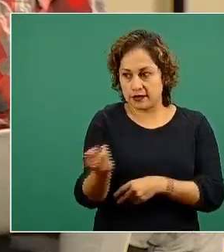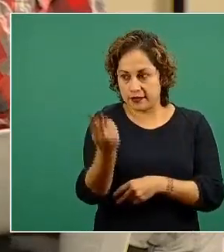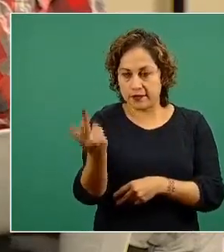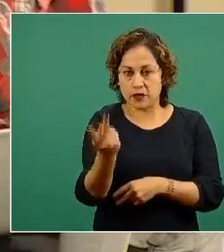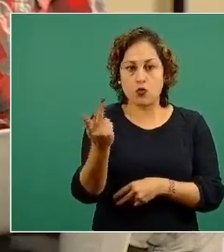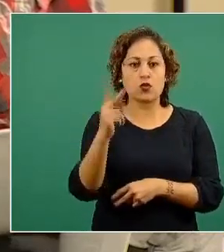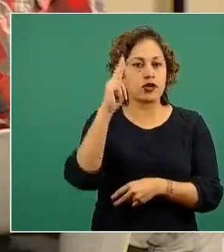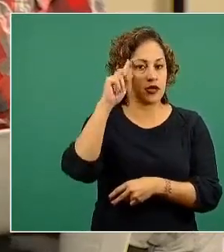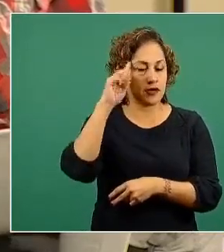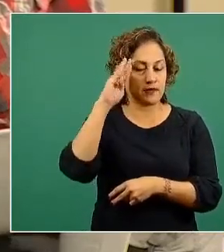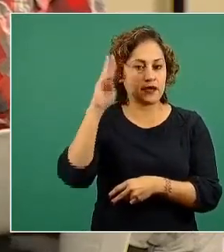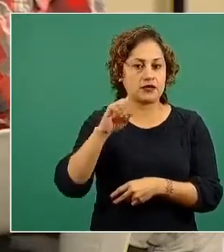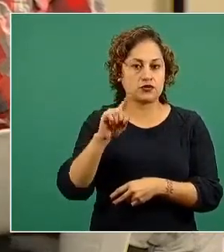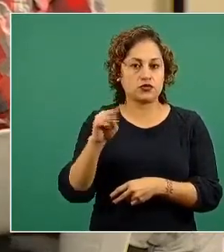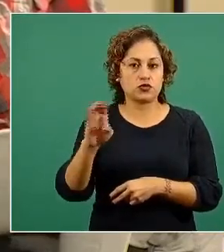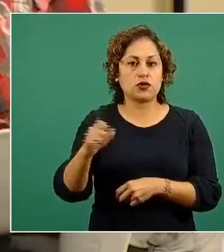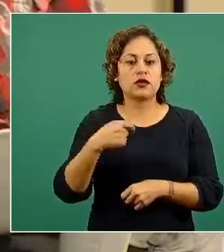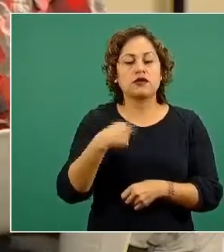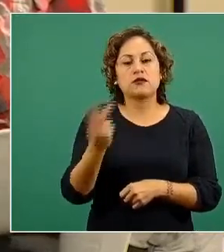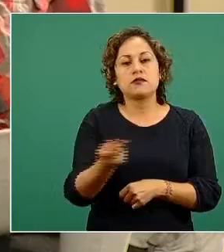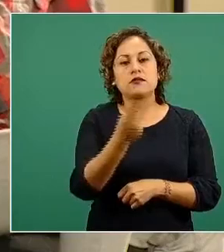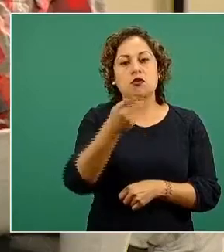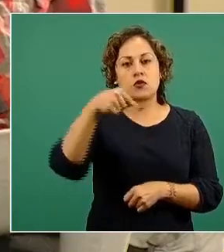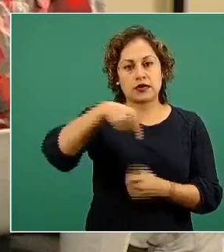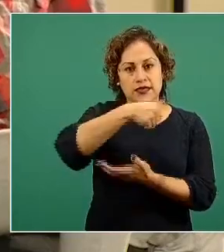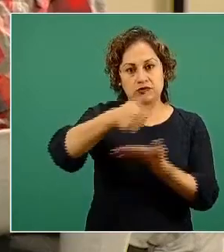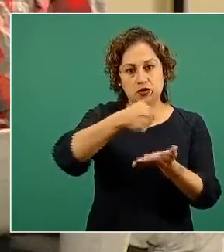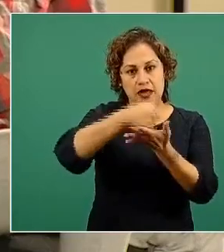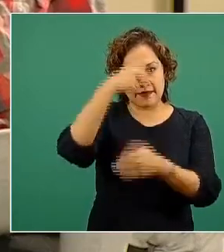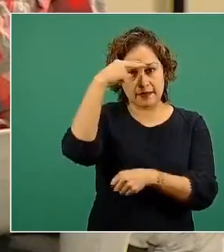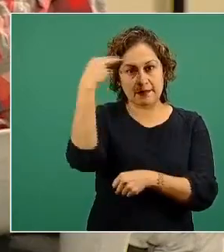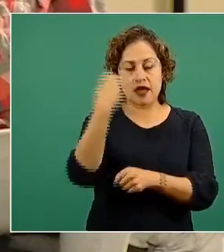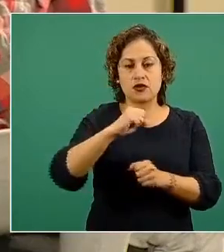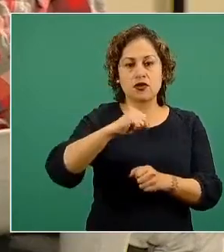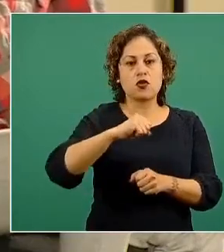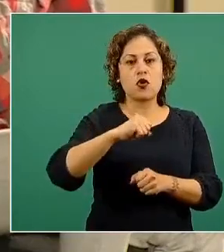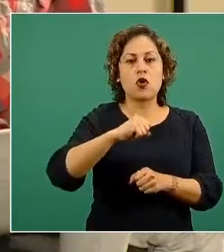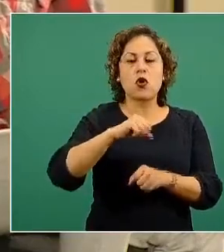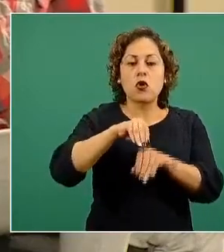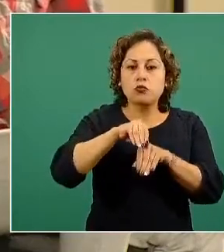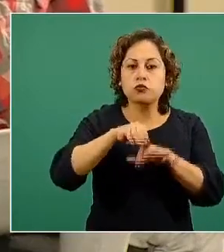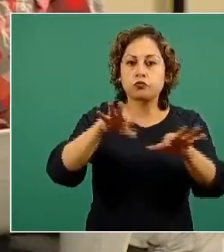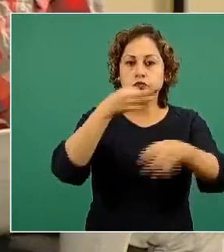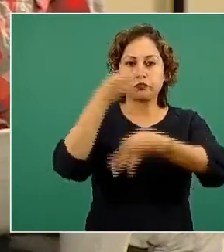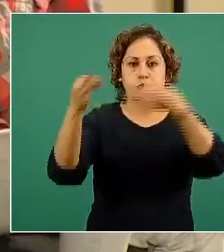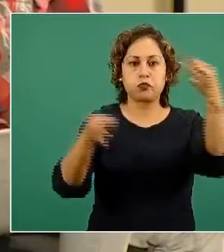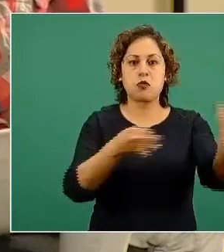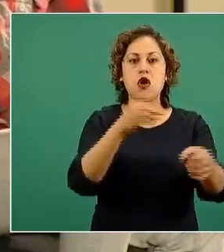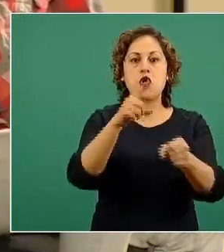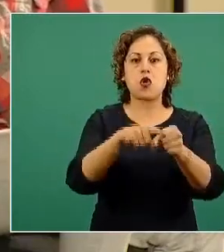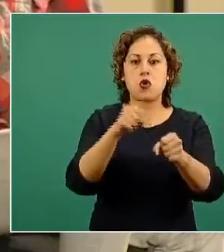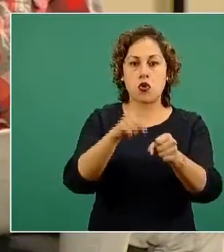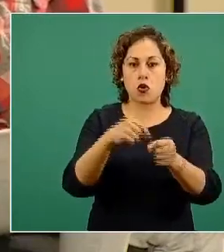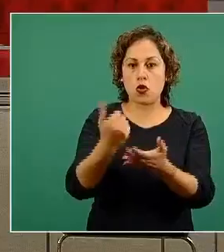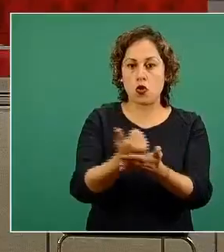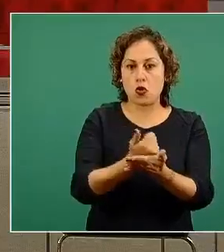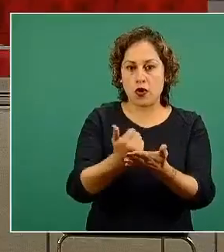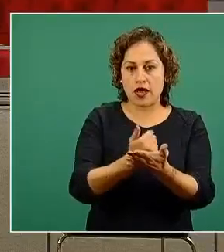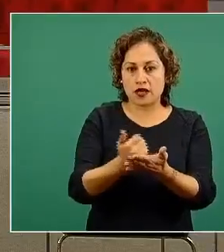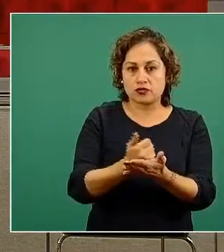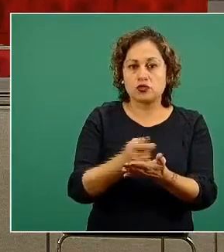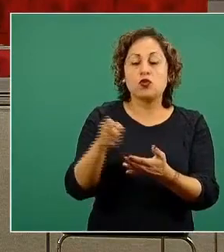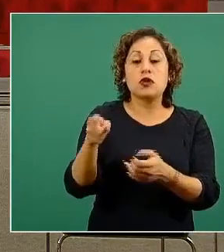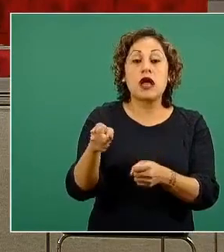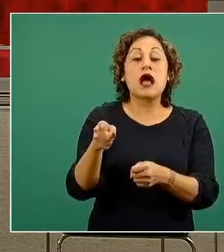qué en la Ciudad de México se está aplicando el Código Azul en el sentido de que los paramédicos pueden determinar, dependiendo de la gravedad de los